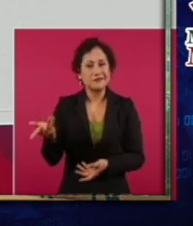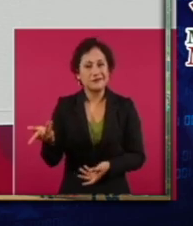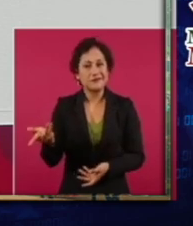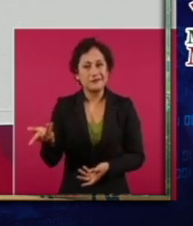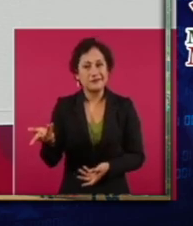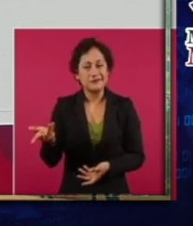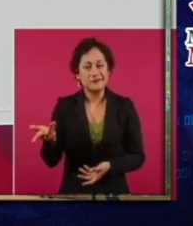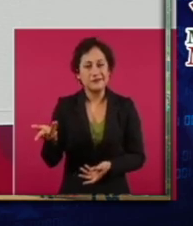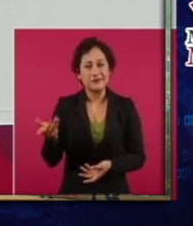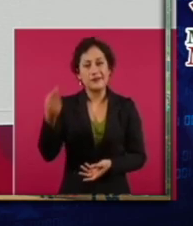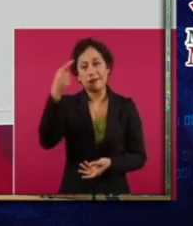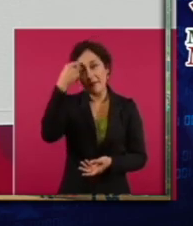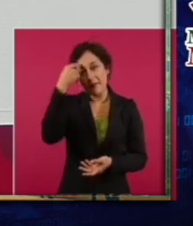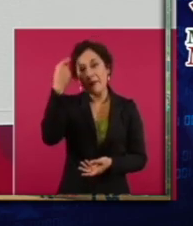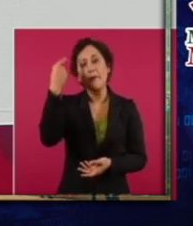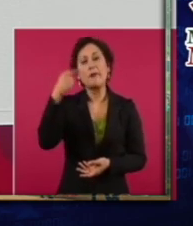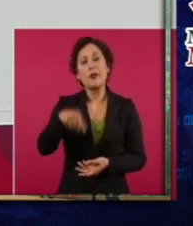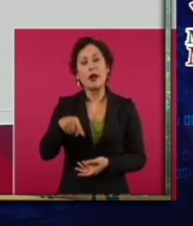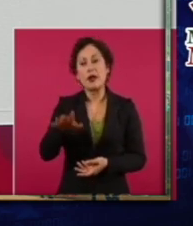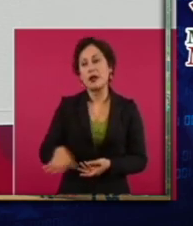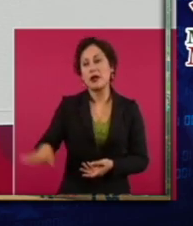que no se pueda llevar gas